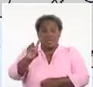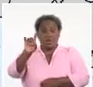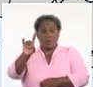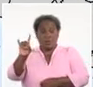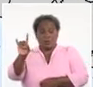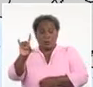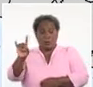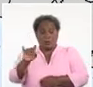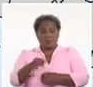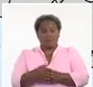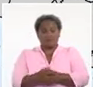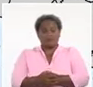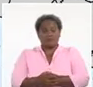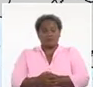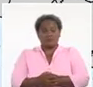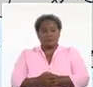399,